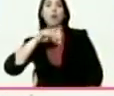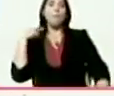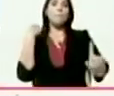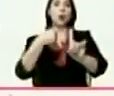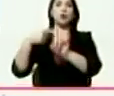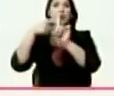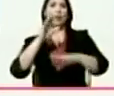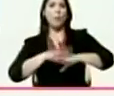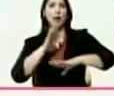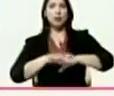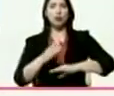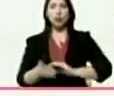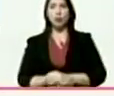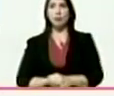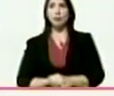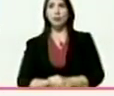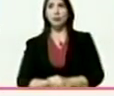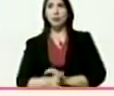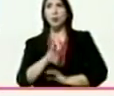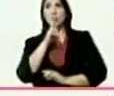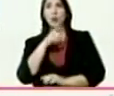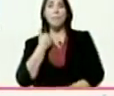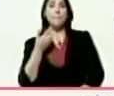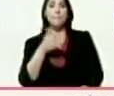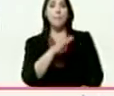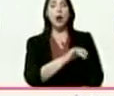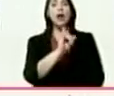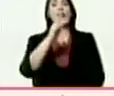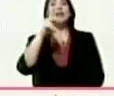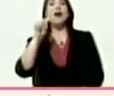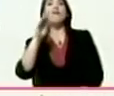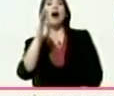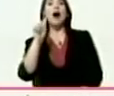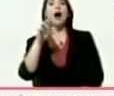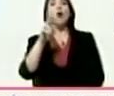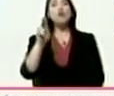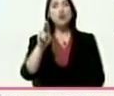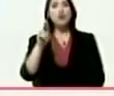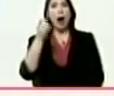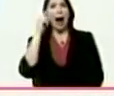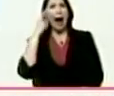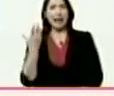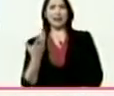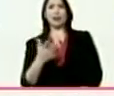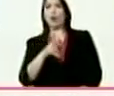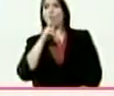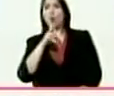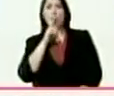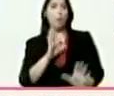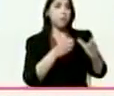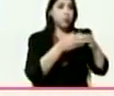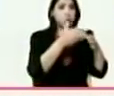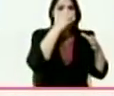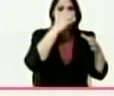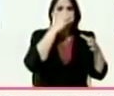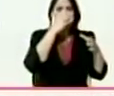como ocurrió con la lamentable masacre de Icabarú, que ahí pudimos demostrar que fue una banda delictiva la que